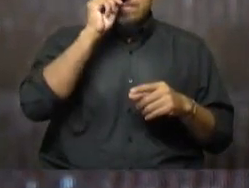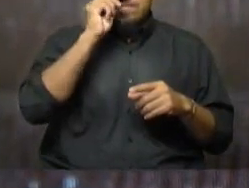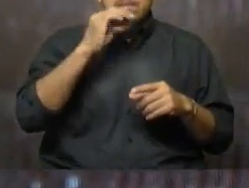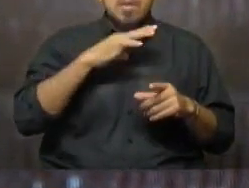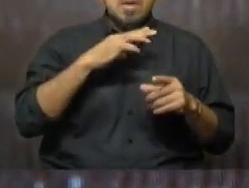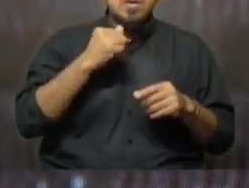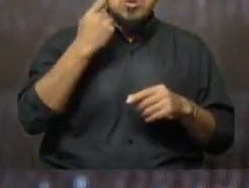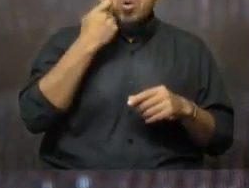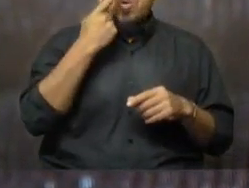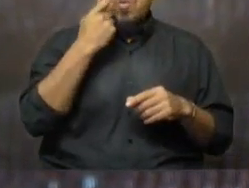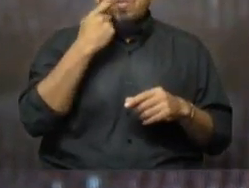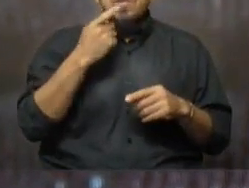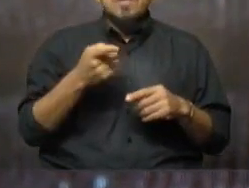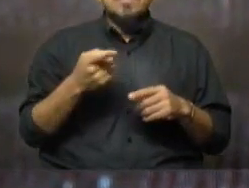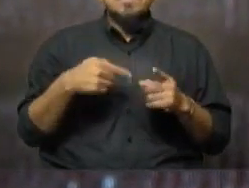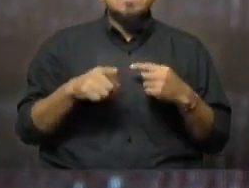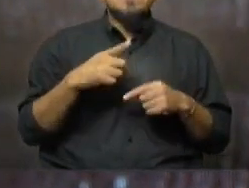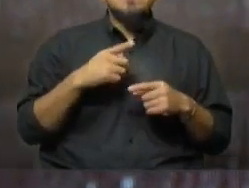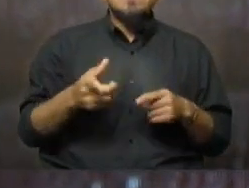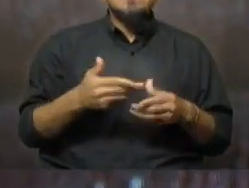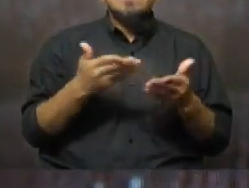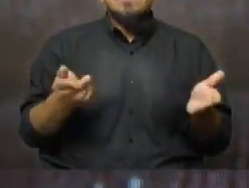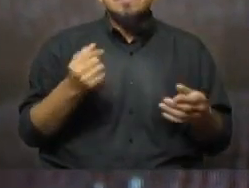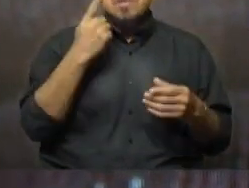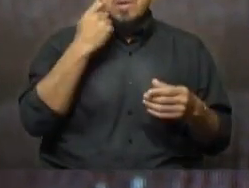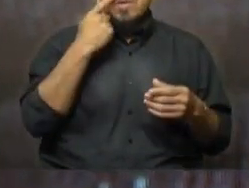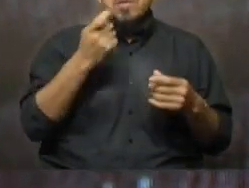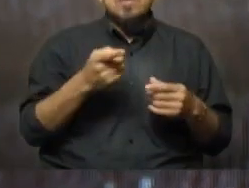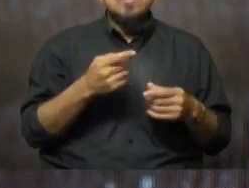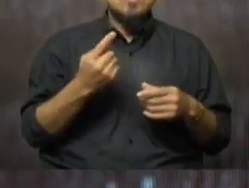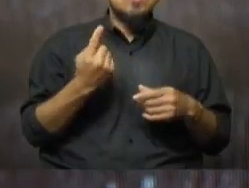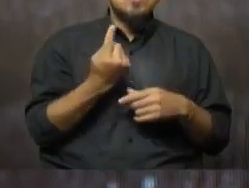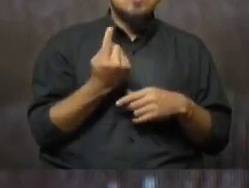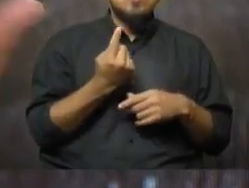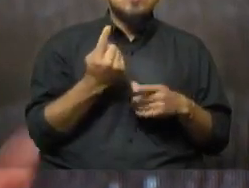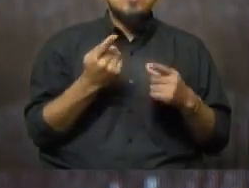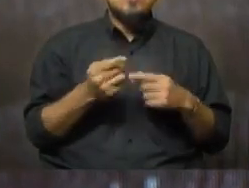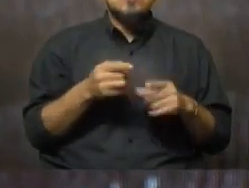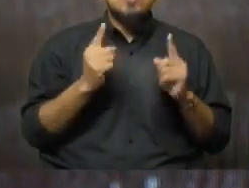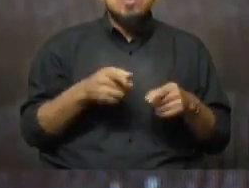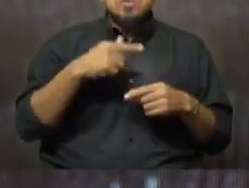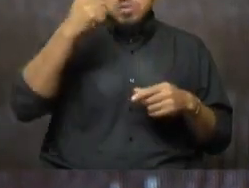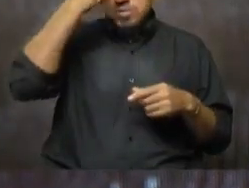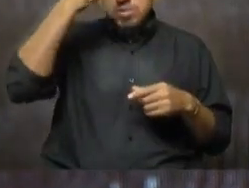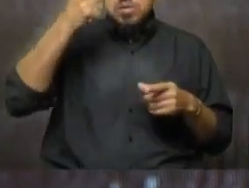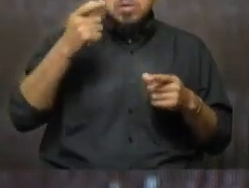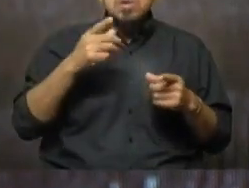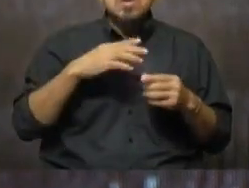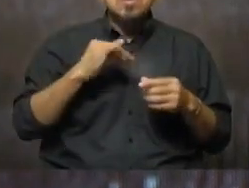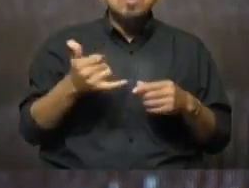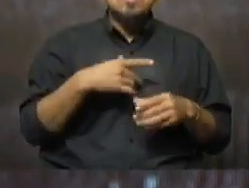haya hombres adelante una banda de solistas, también técnicos, uh-huh. eso está